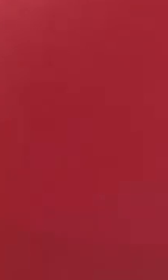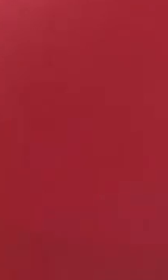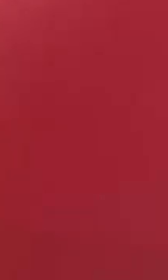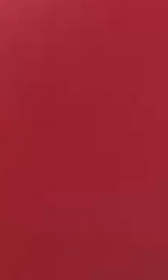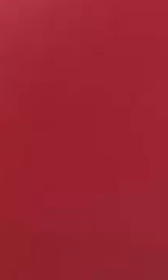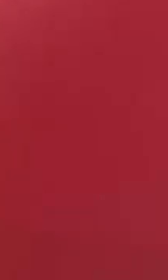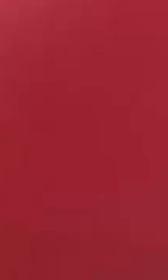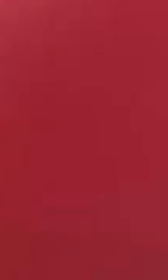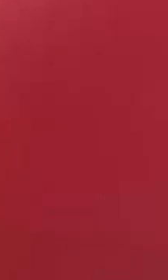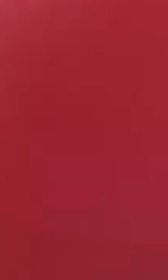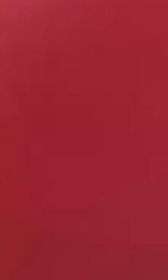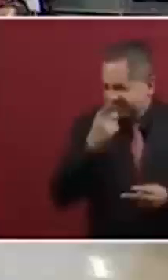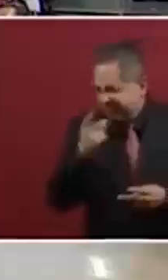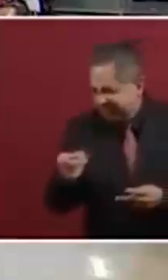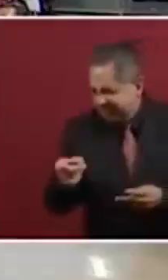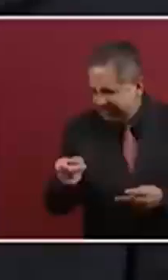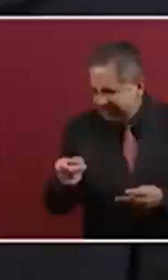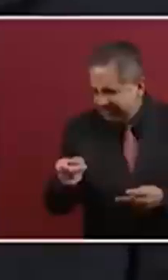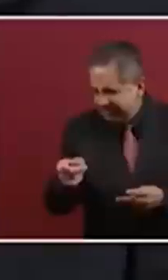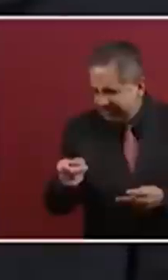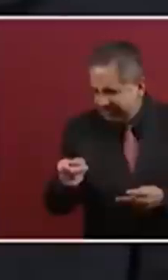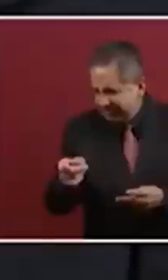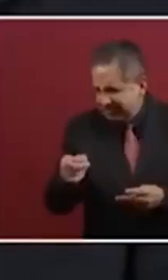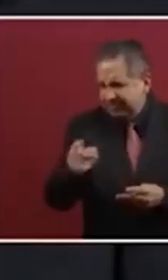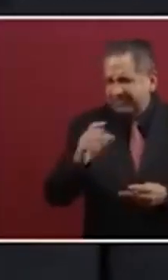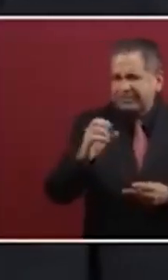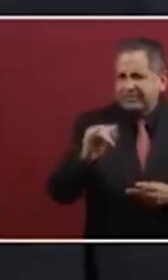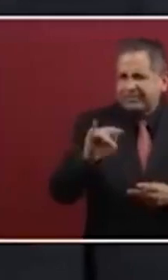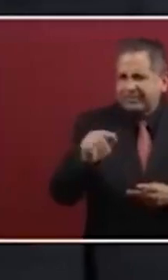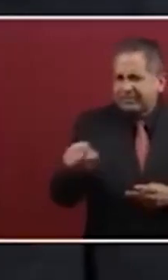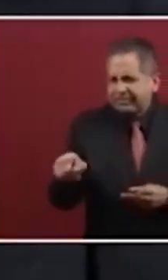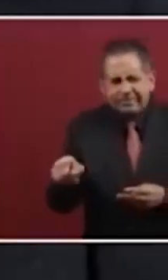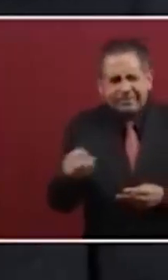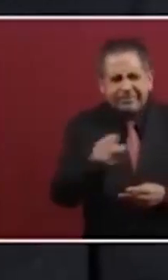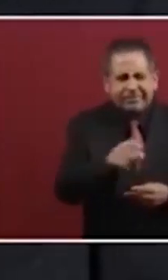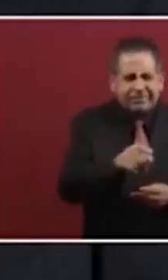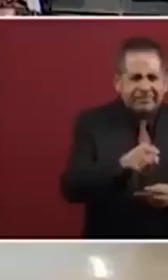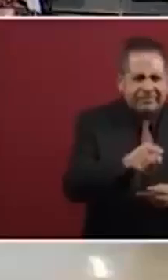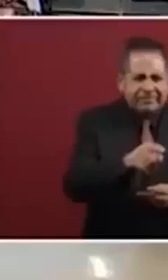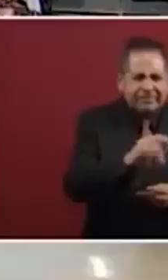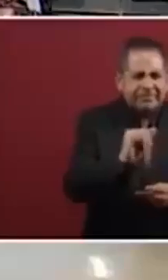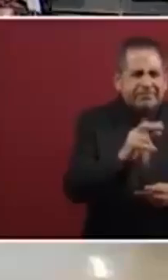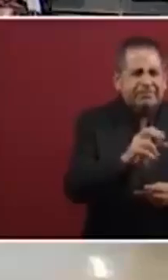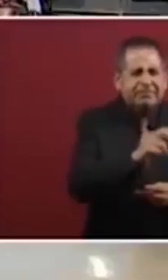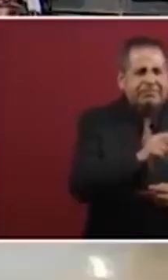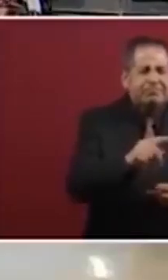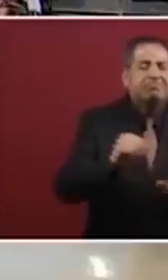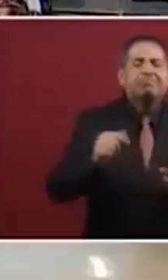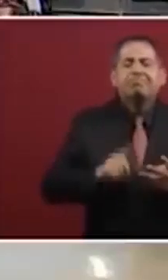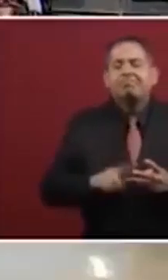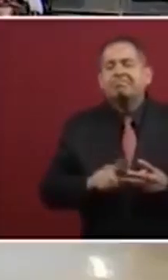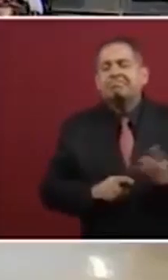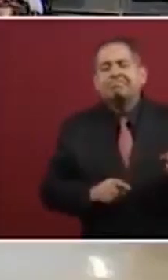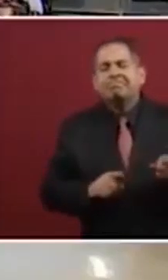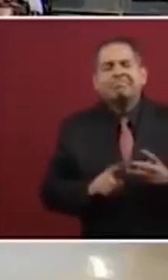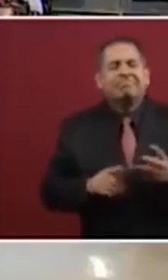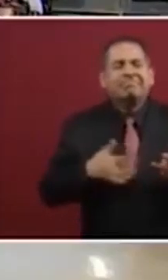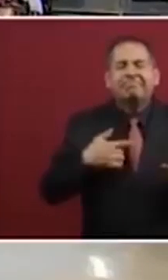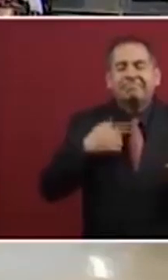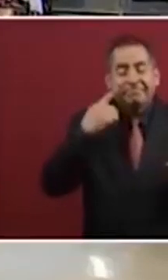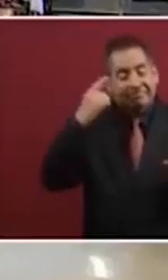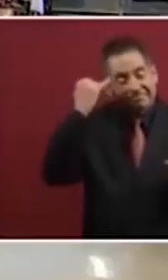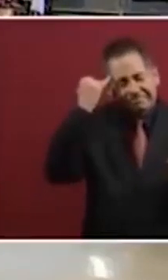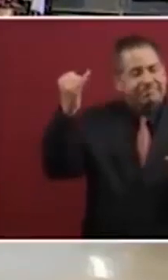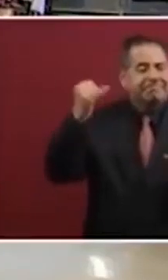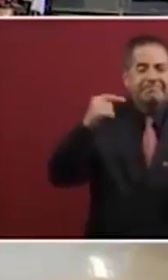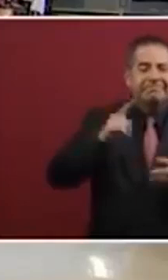es importante y representativa. En su rueda de prensa mañanera de hoy miércoles, anunció al nuevo titular del IMSS, Zoe Robledo, a quien señaló